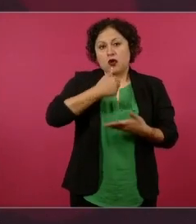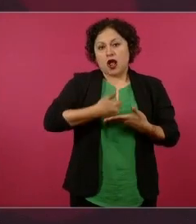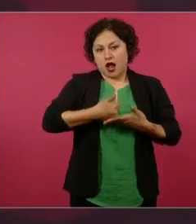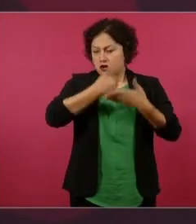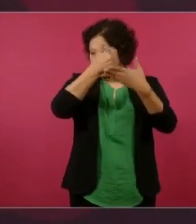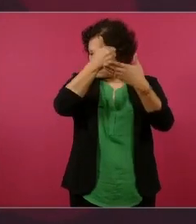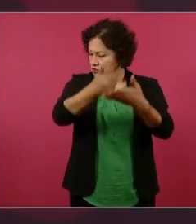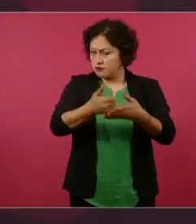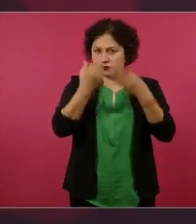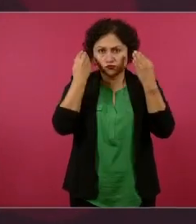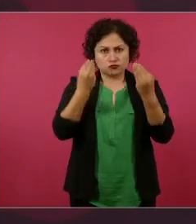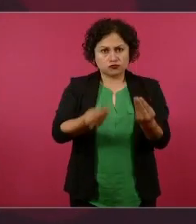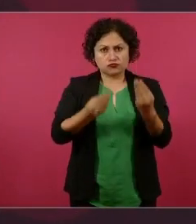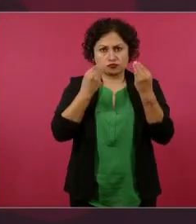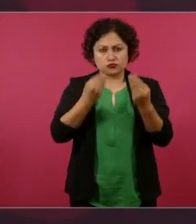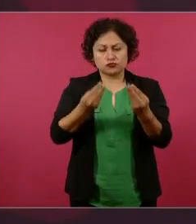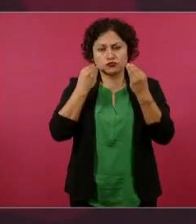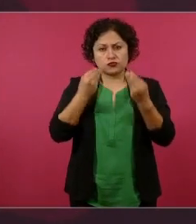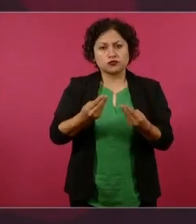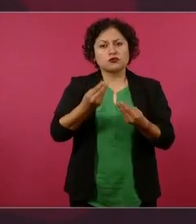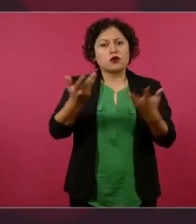mucho, mucho, mucho,